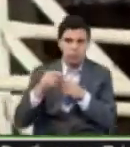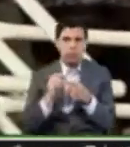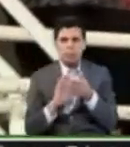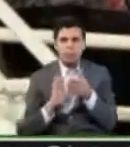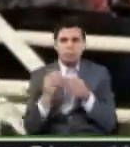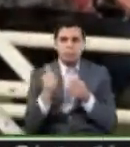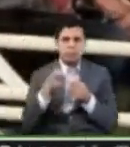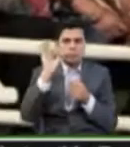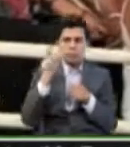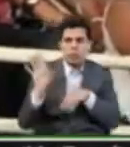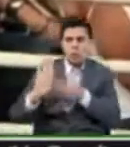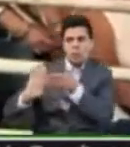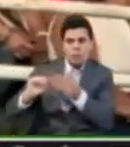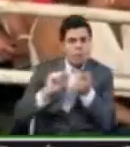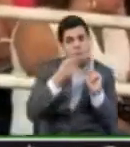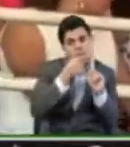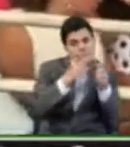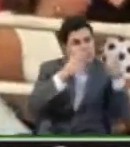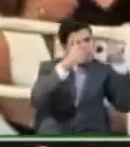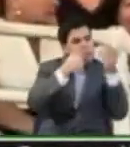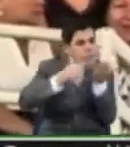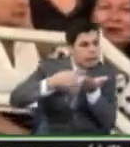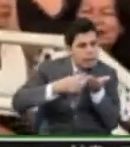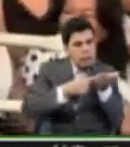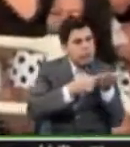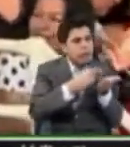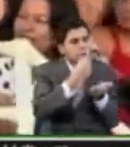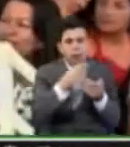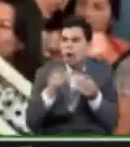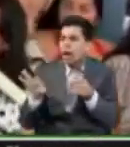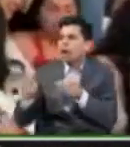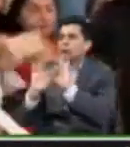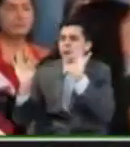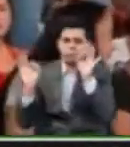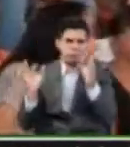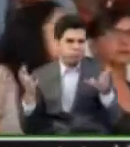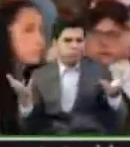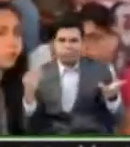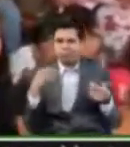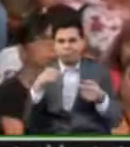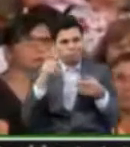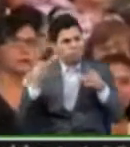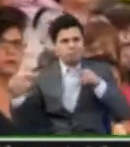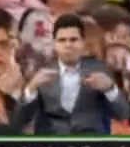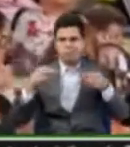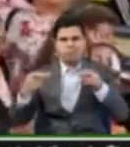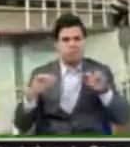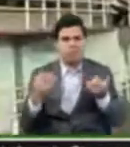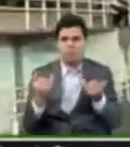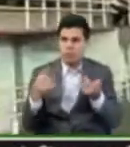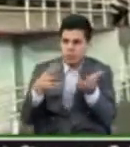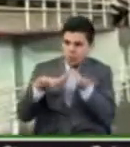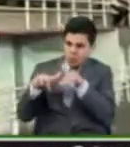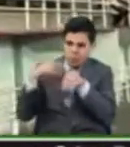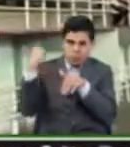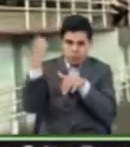ir al Congreso para la reforma, una reforma constitucional y la 715. En el cese de actividades que se tiene para el día de hoy, pues simplemente estaba la Asamblea General.